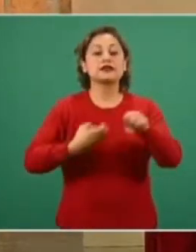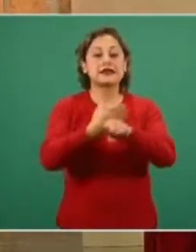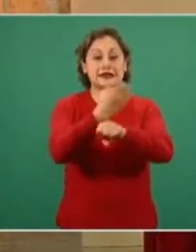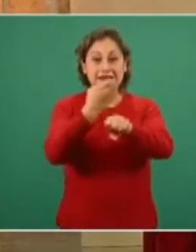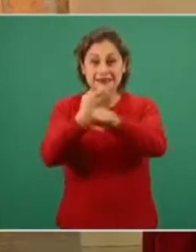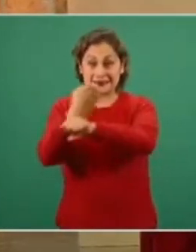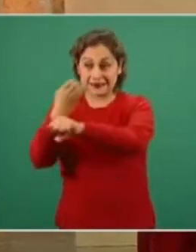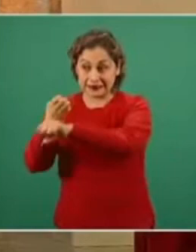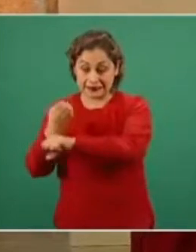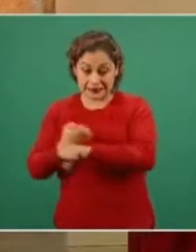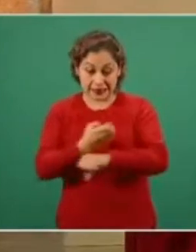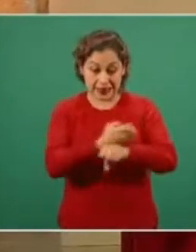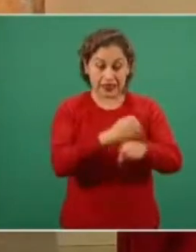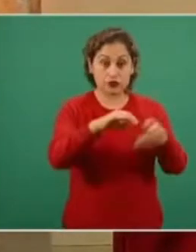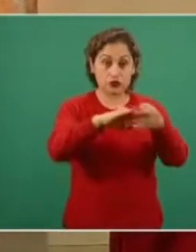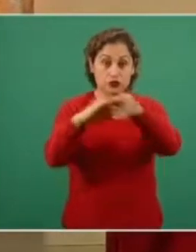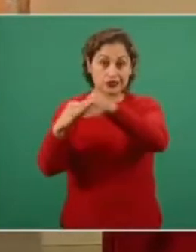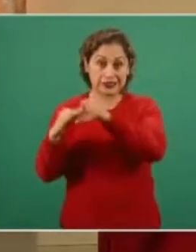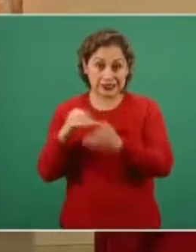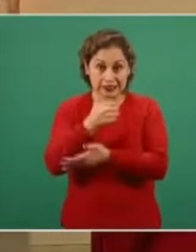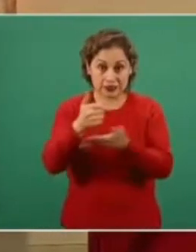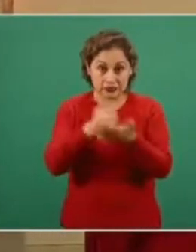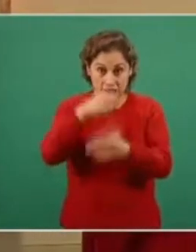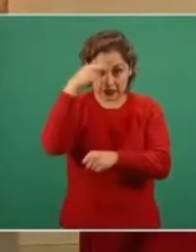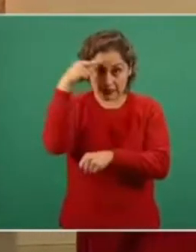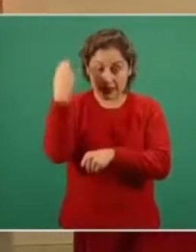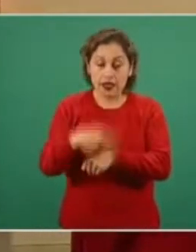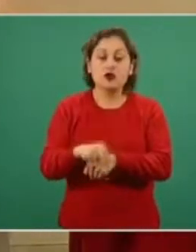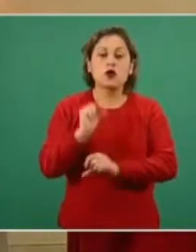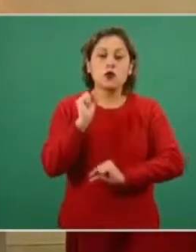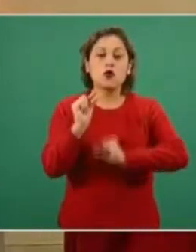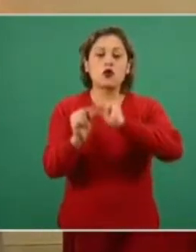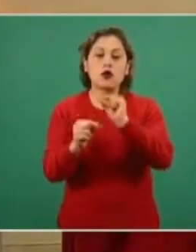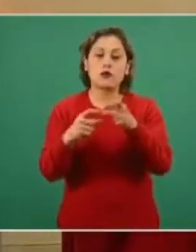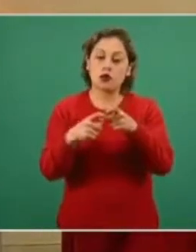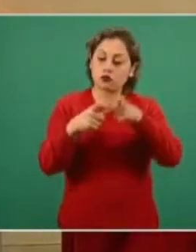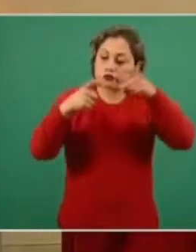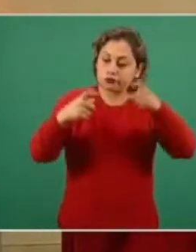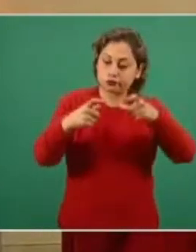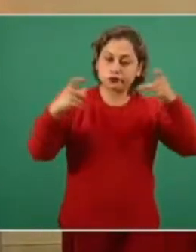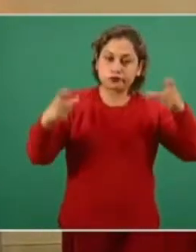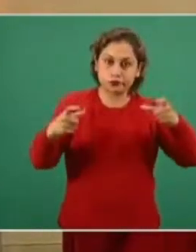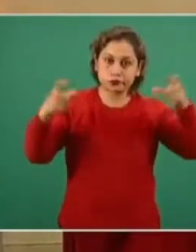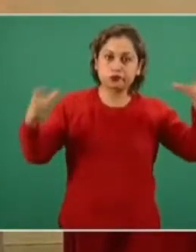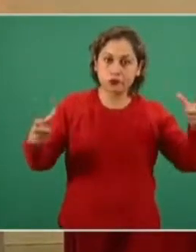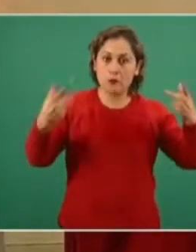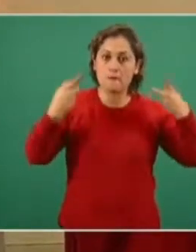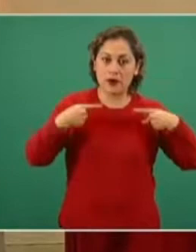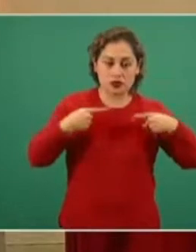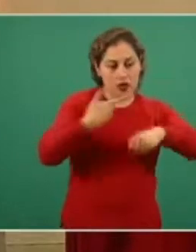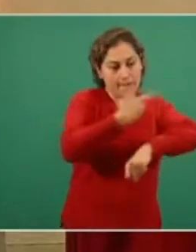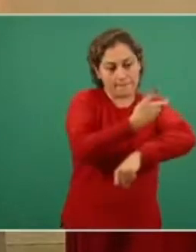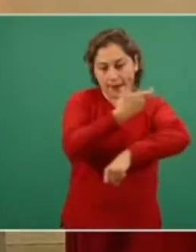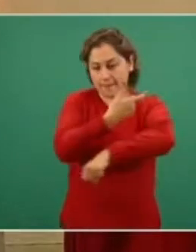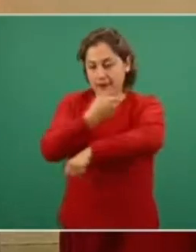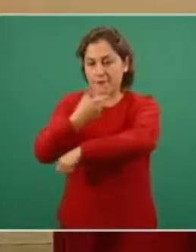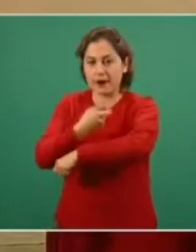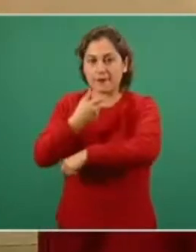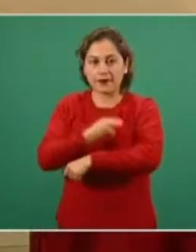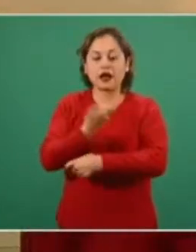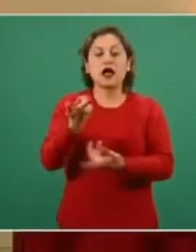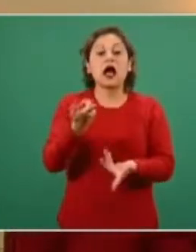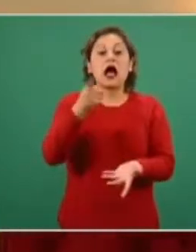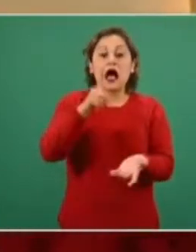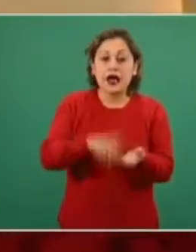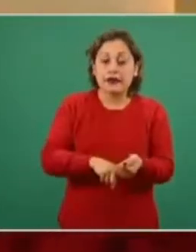estados circundantes, para ir extendiendo en esta primera fase con las personal de salud hacia toda la